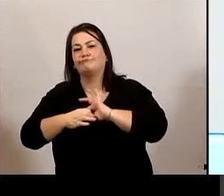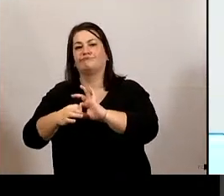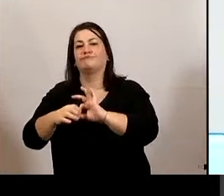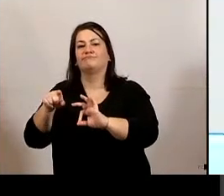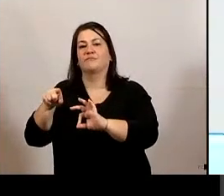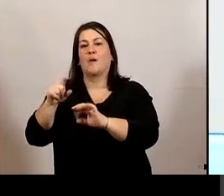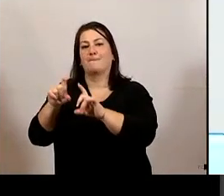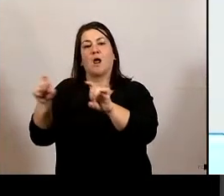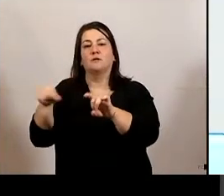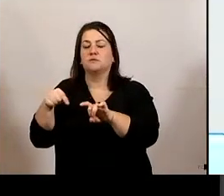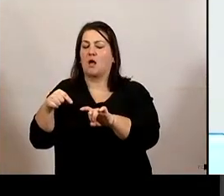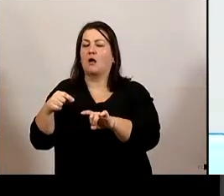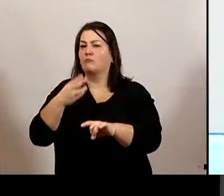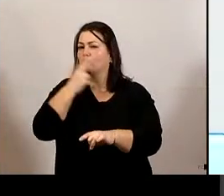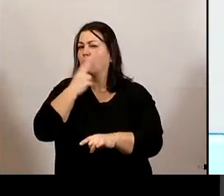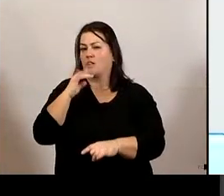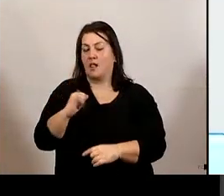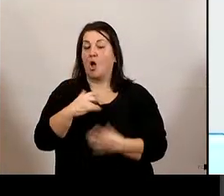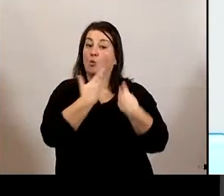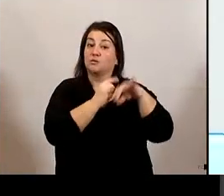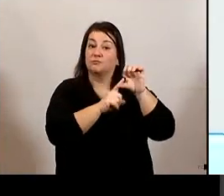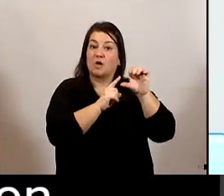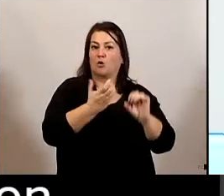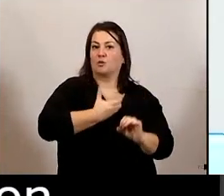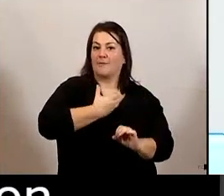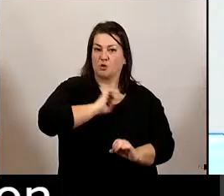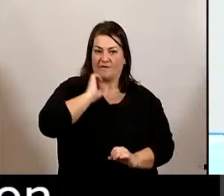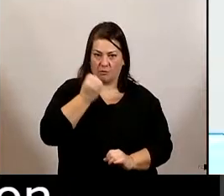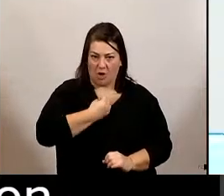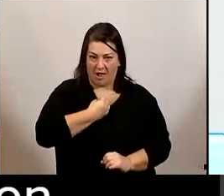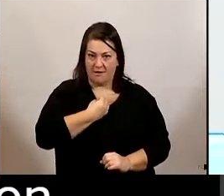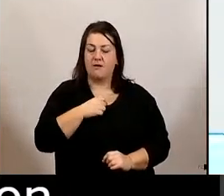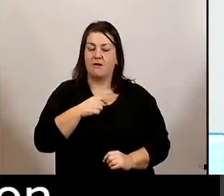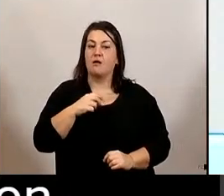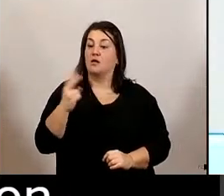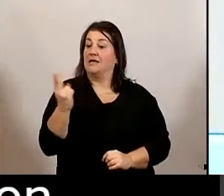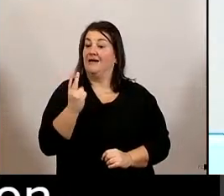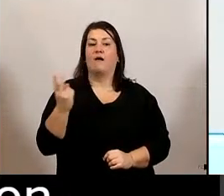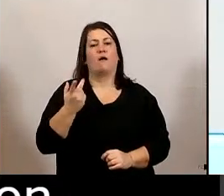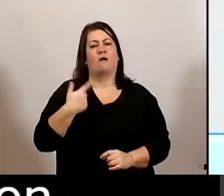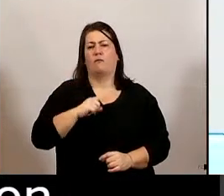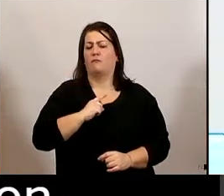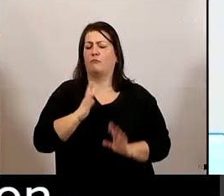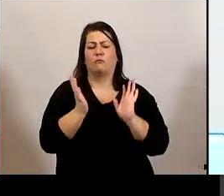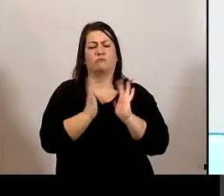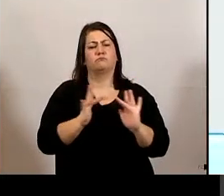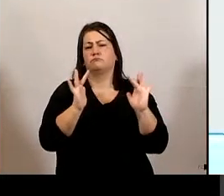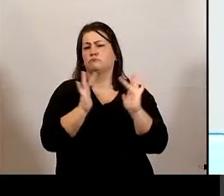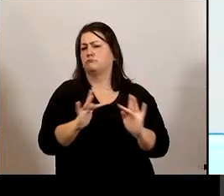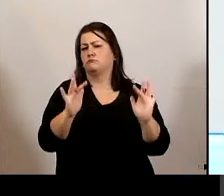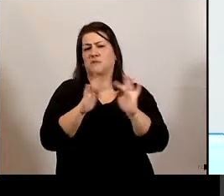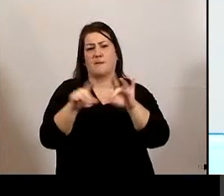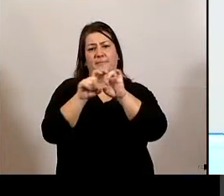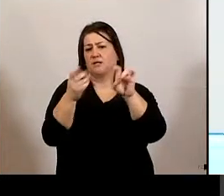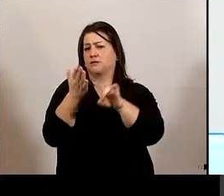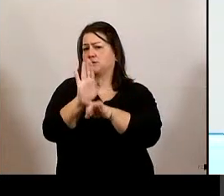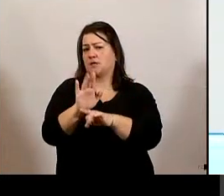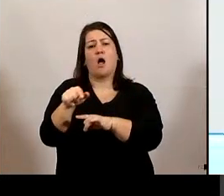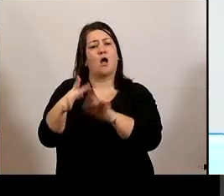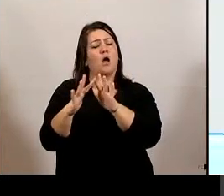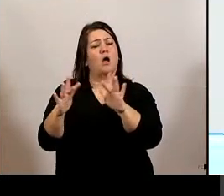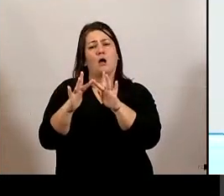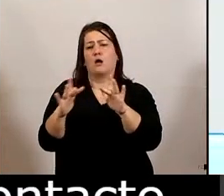Tanto por parte de la Junta de Extremadura como del Ayuntamiento de Navalmoral de la Mata mantenemos contacto permanente con los representantes de la